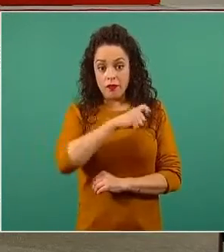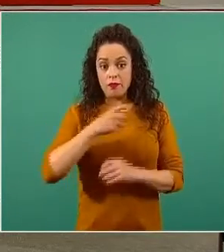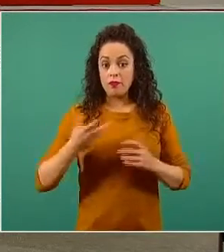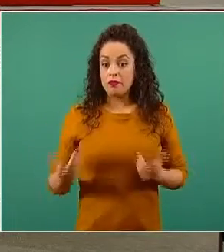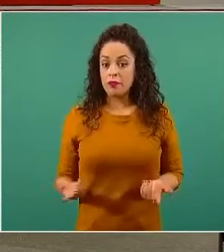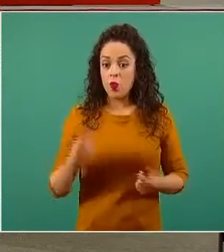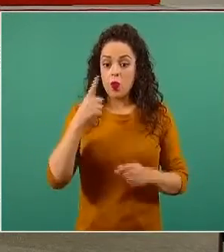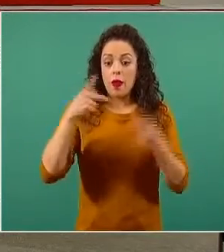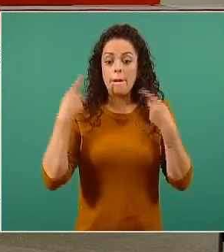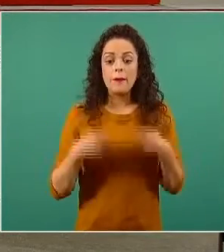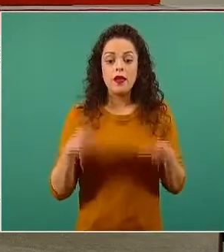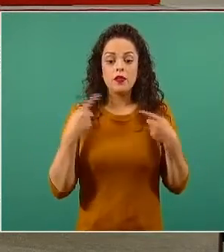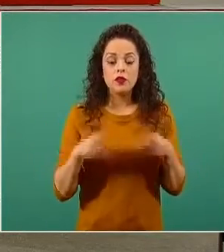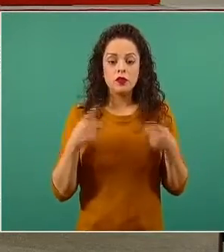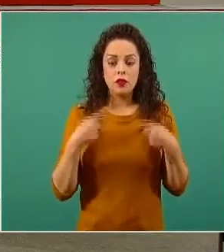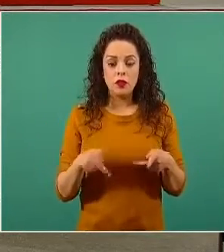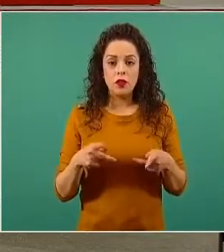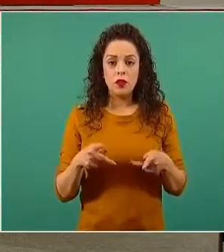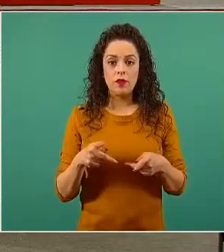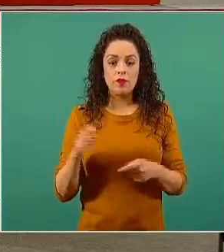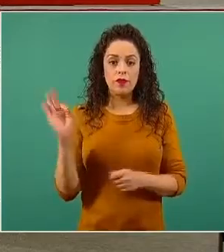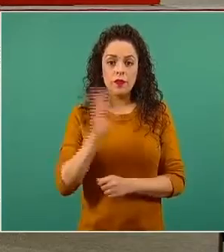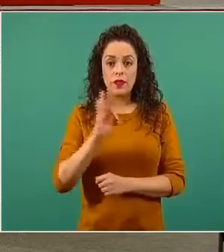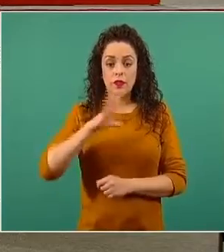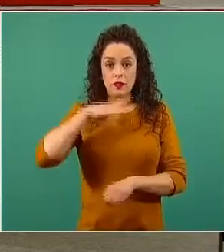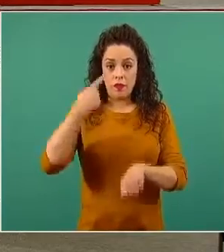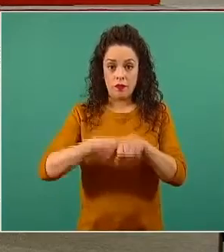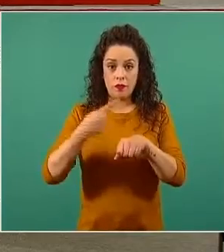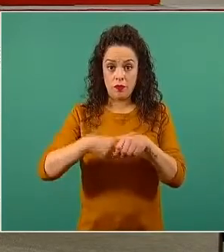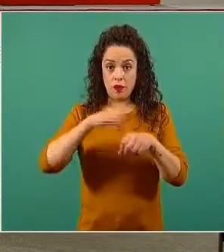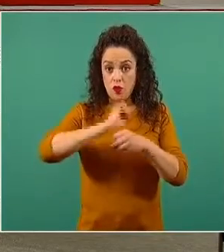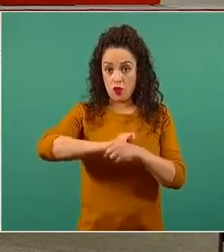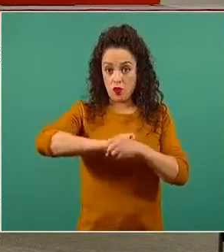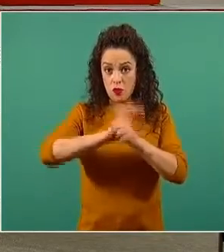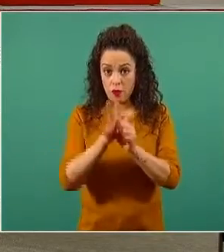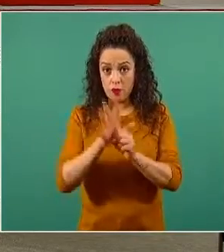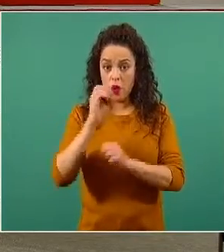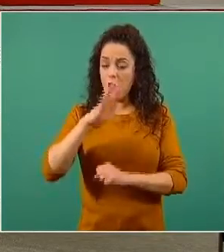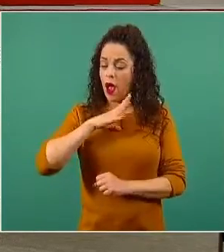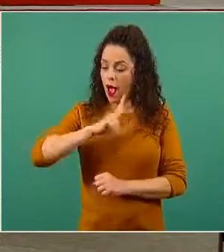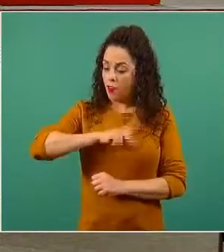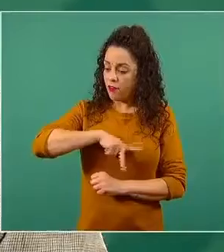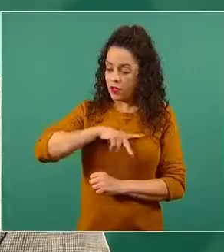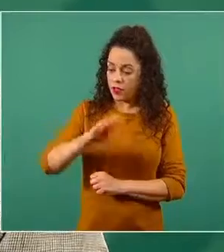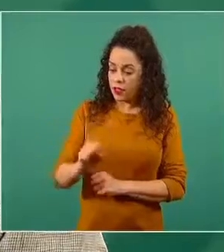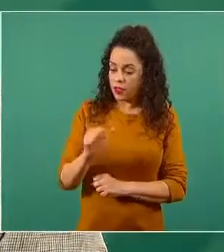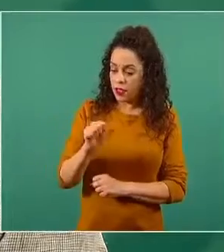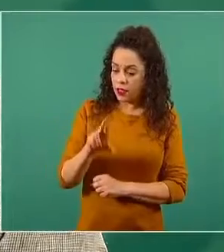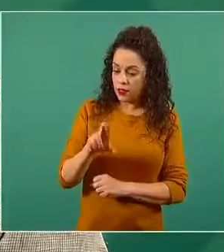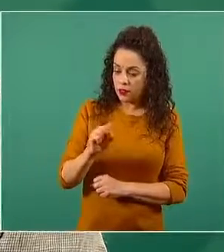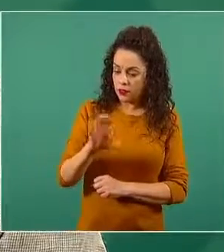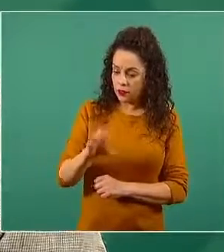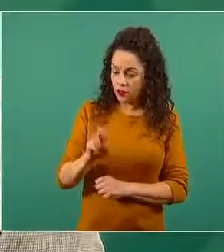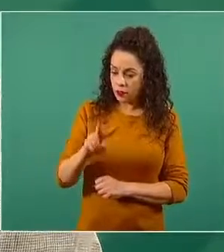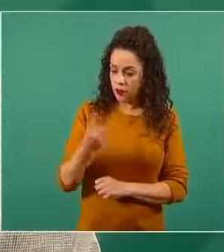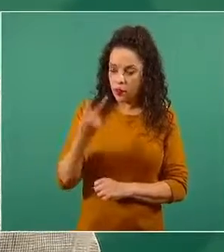probabilidad de que una persona que padece COVID o que es infectada por el virus SARS-CoV-2 pueda